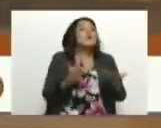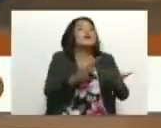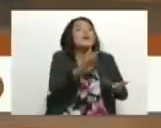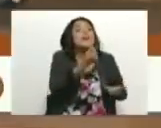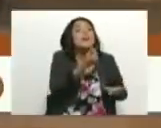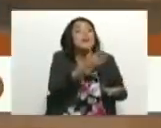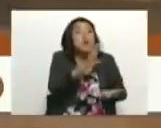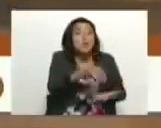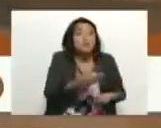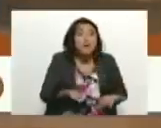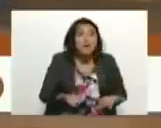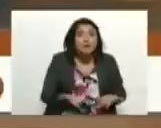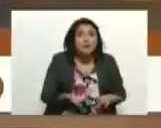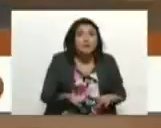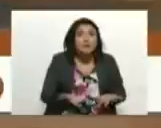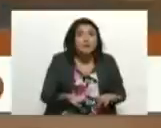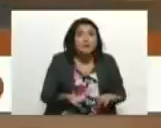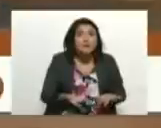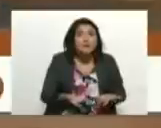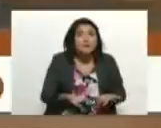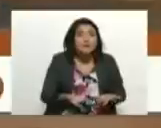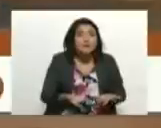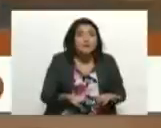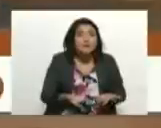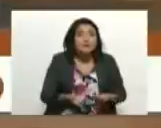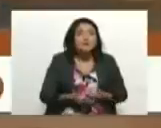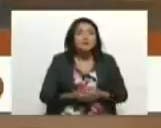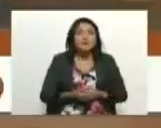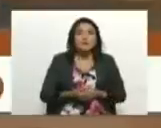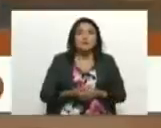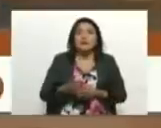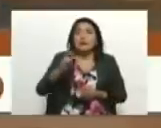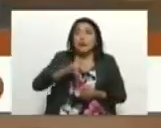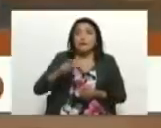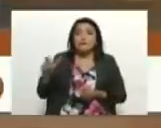Yo le decía al doctor Larry de Boy, ¿y los testaferros?